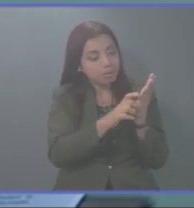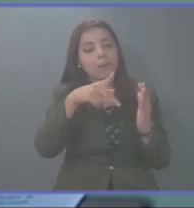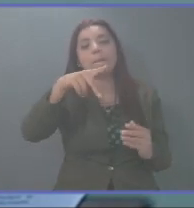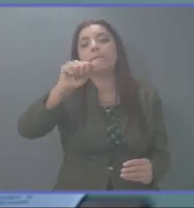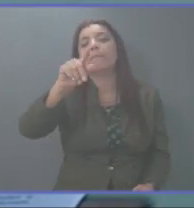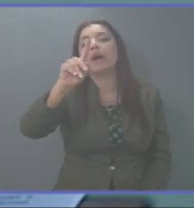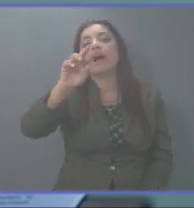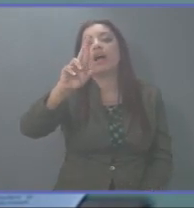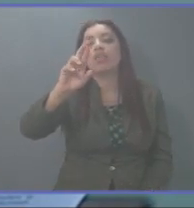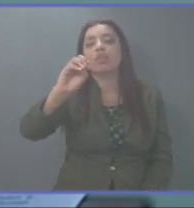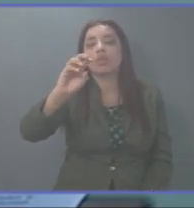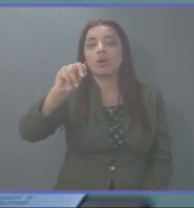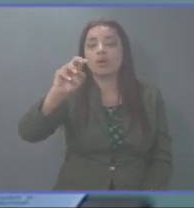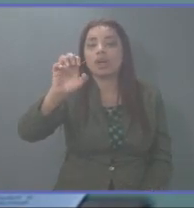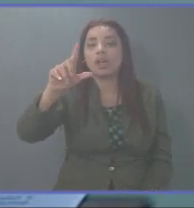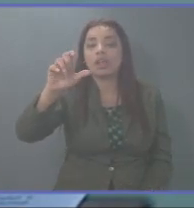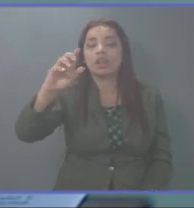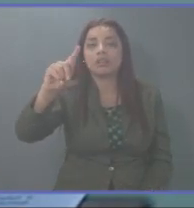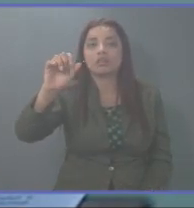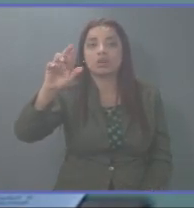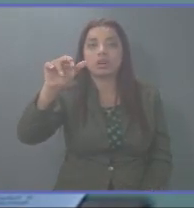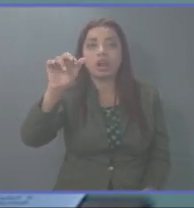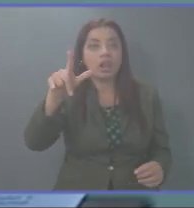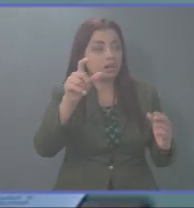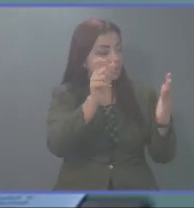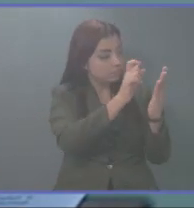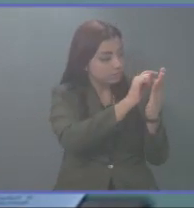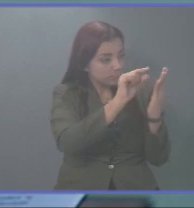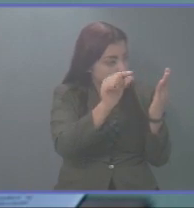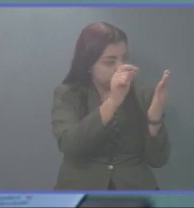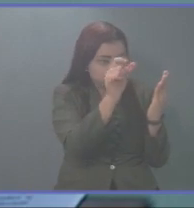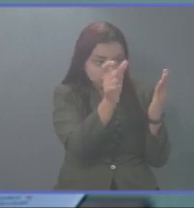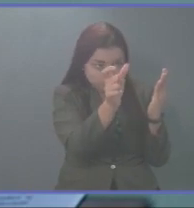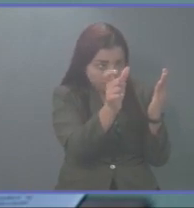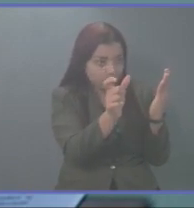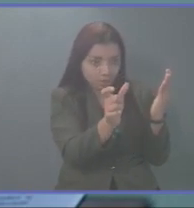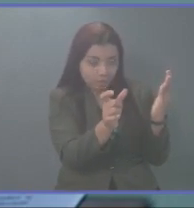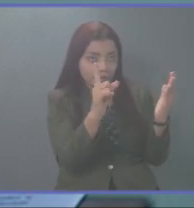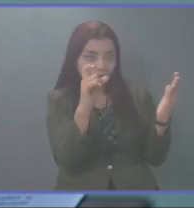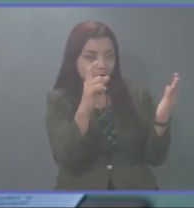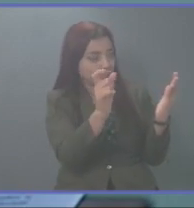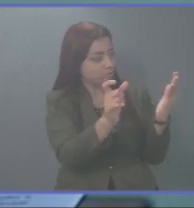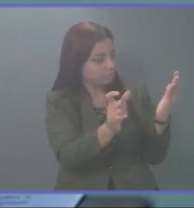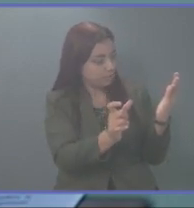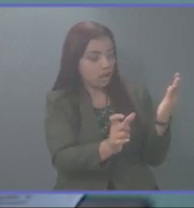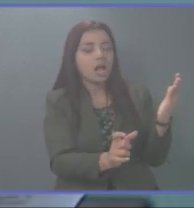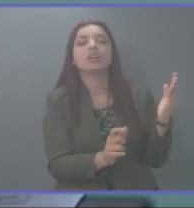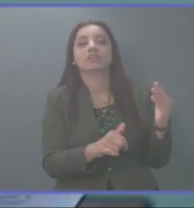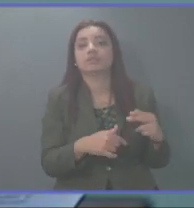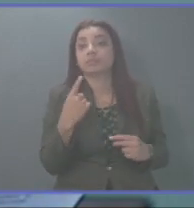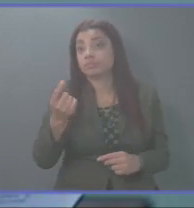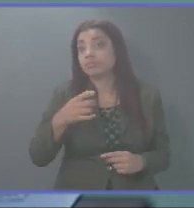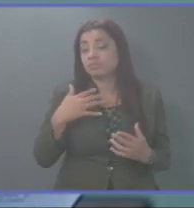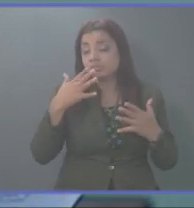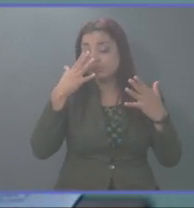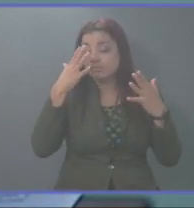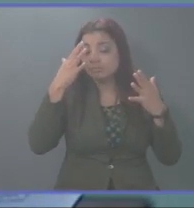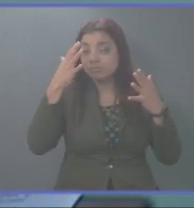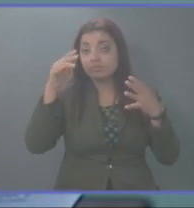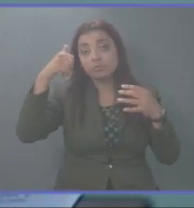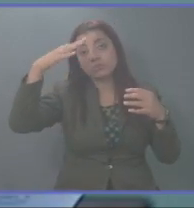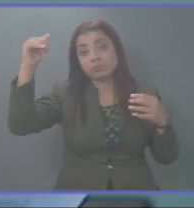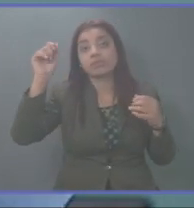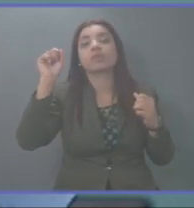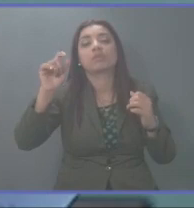desde el exterior, las ciudadanas y los ciudadanos deberán manifestar su voluntad inequívoca de ser incluidos en el padrón electoral mediante un